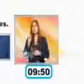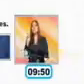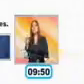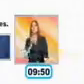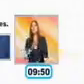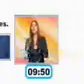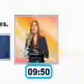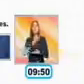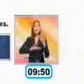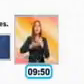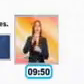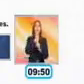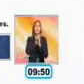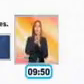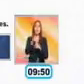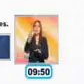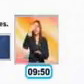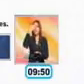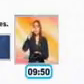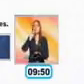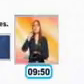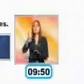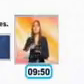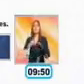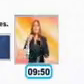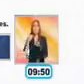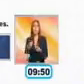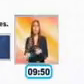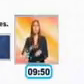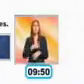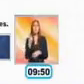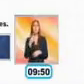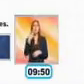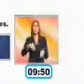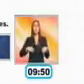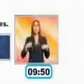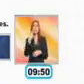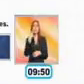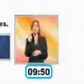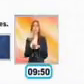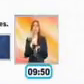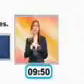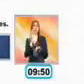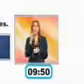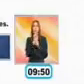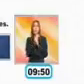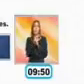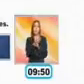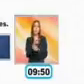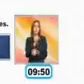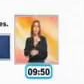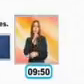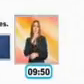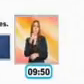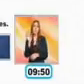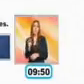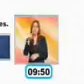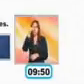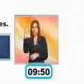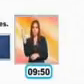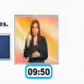comparten para que ustedes sepan qué están proporcionando, porque están dando su vida privada, no están dando información nada más, ¿no? Y